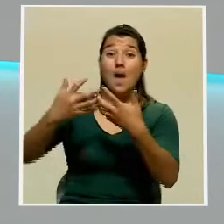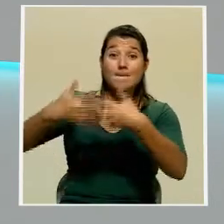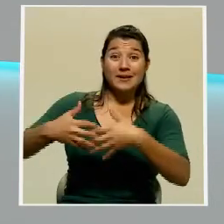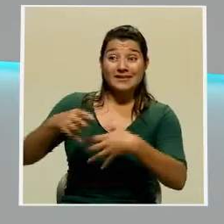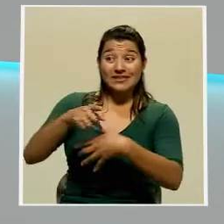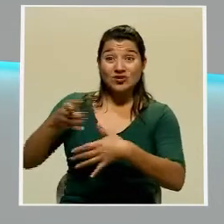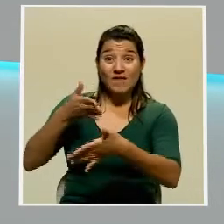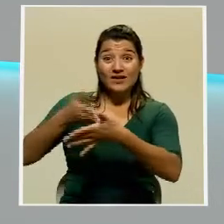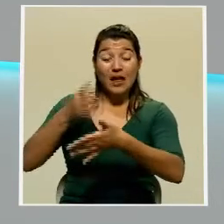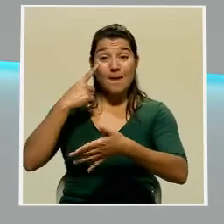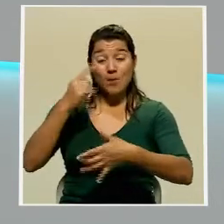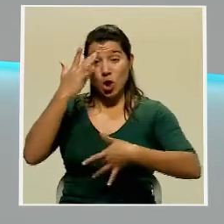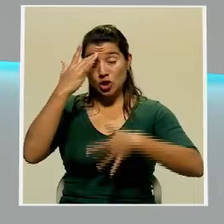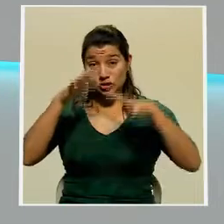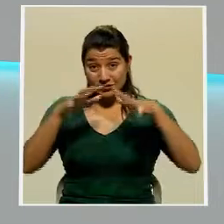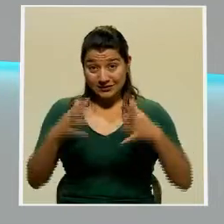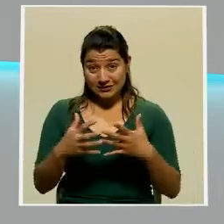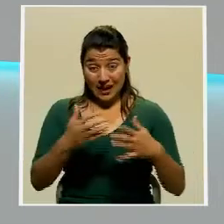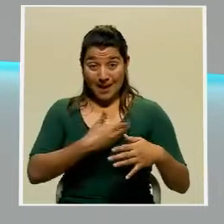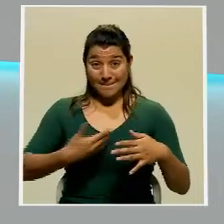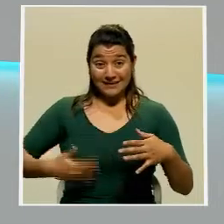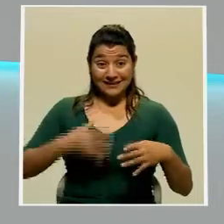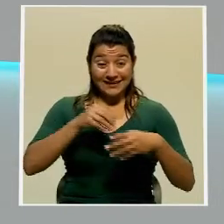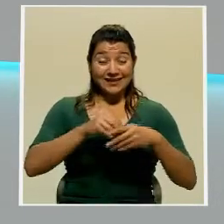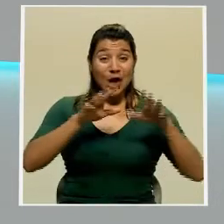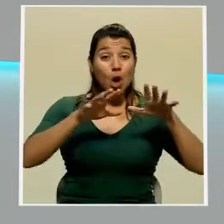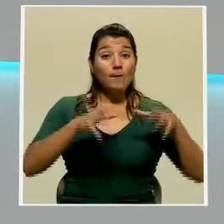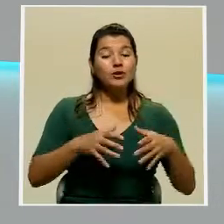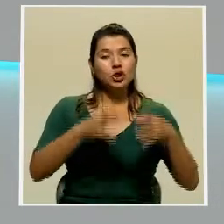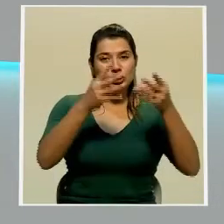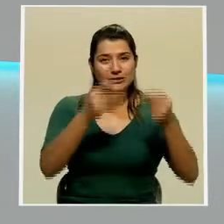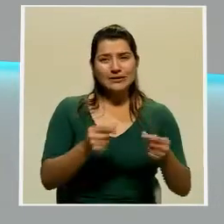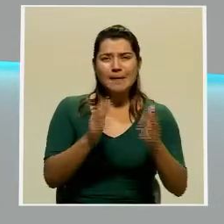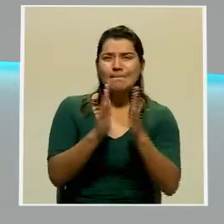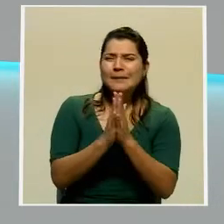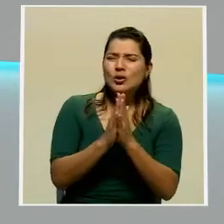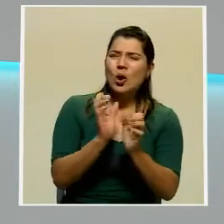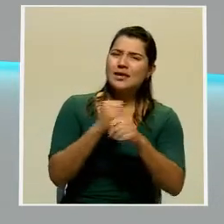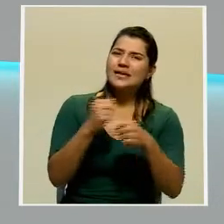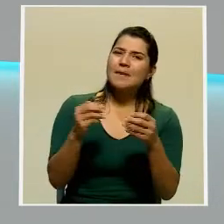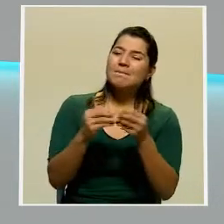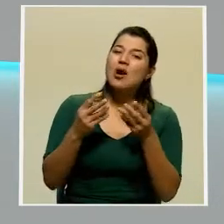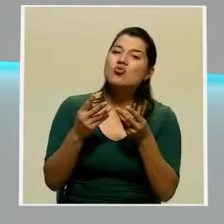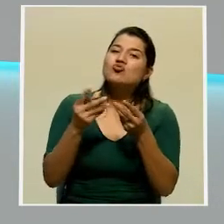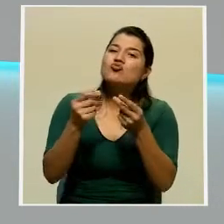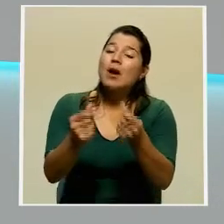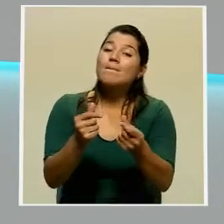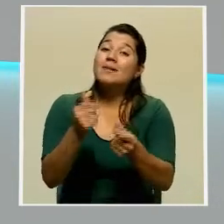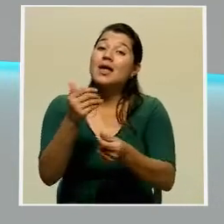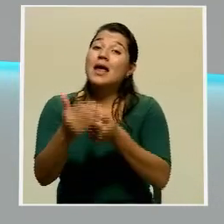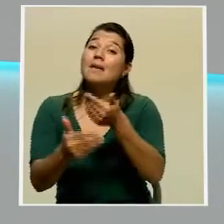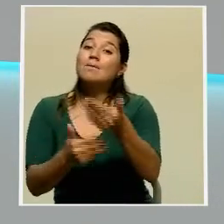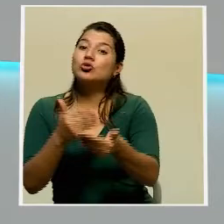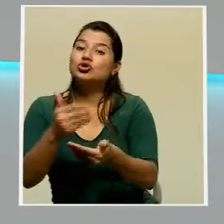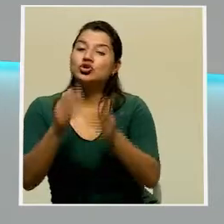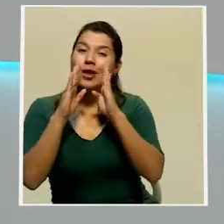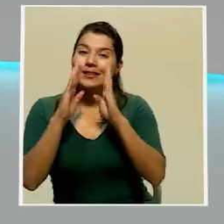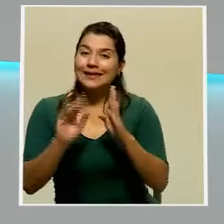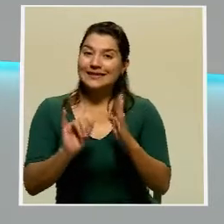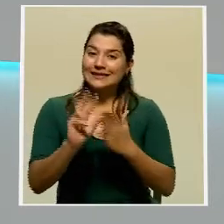la presidenta de la Comisión de Hacendarios pidió agilizar la convocatoria de este proyecto de ley.